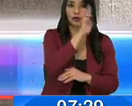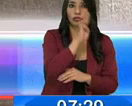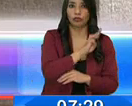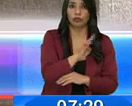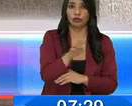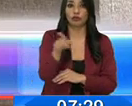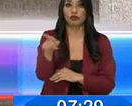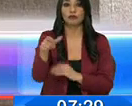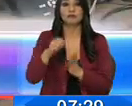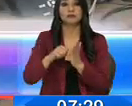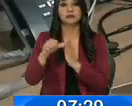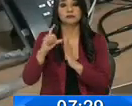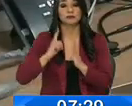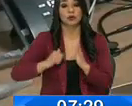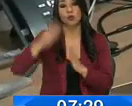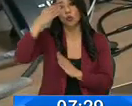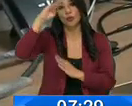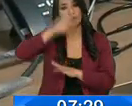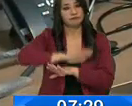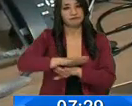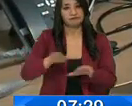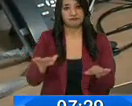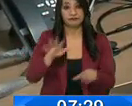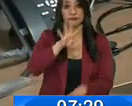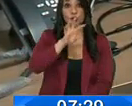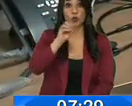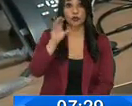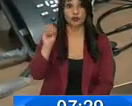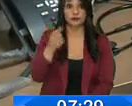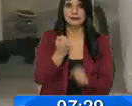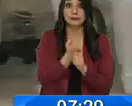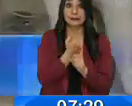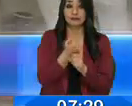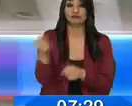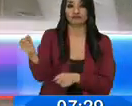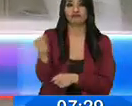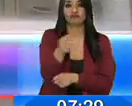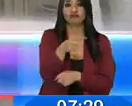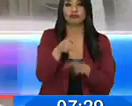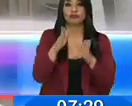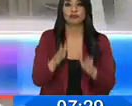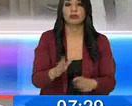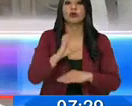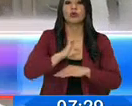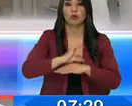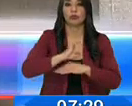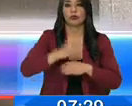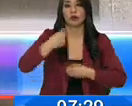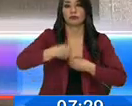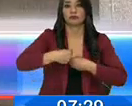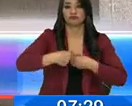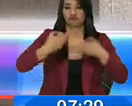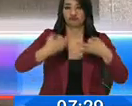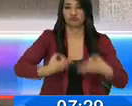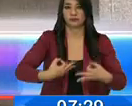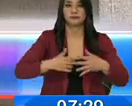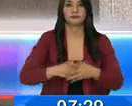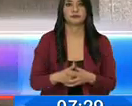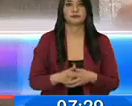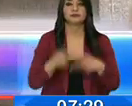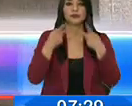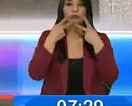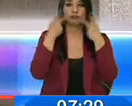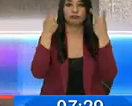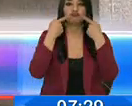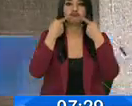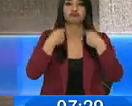Salud de Cuba. Las 400 partidas serán cubiertas por profesionales ecuatorianos. Se hará la publicación con